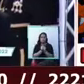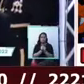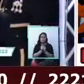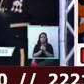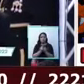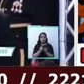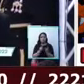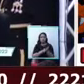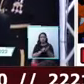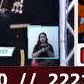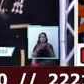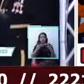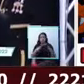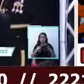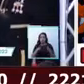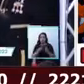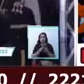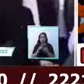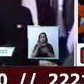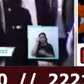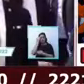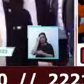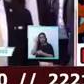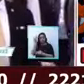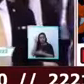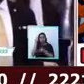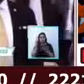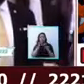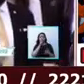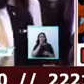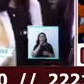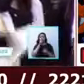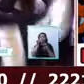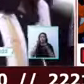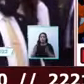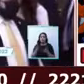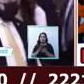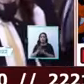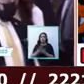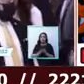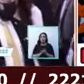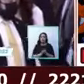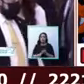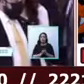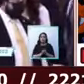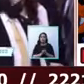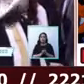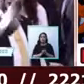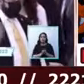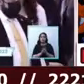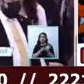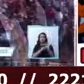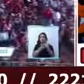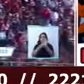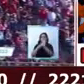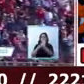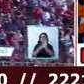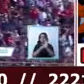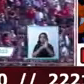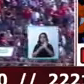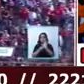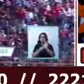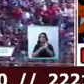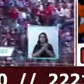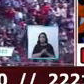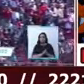Hola, le escuchamos. Hola, saludos, Brian, y saludos, don Carlos, desde aquí, desde Los Ángeles. Mucho gusto,